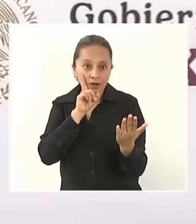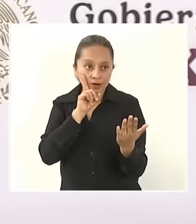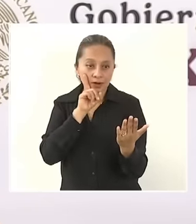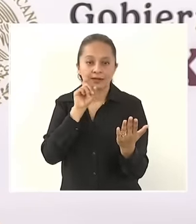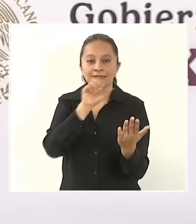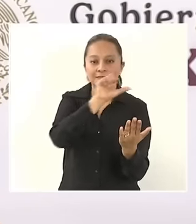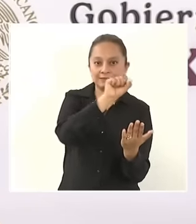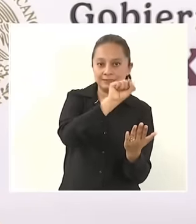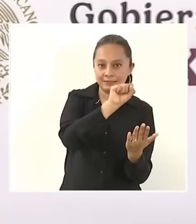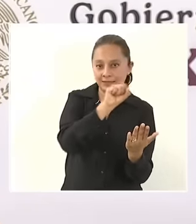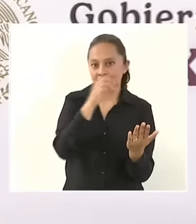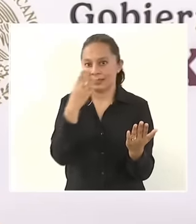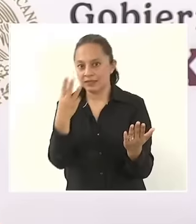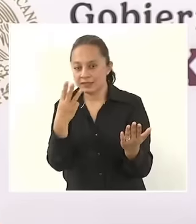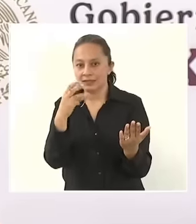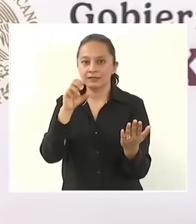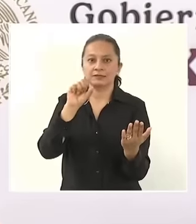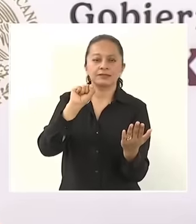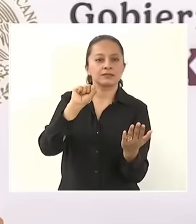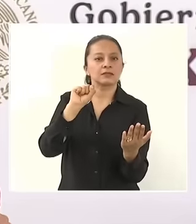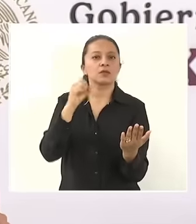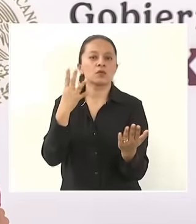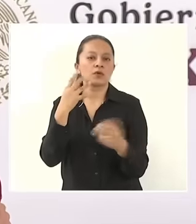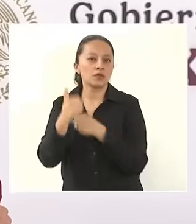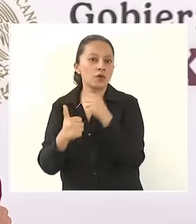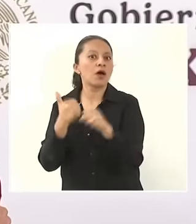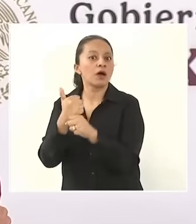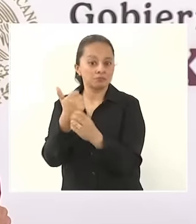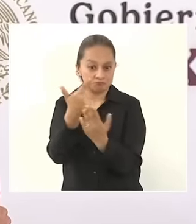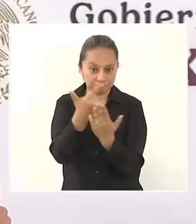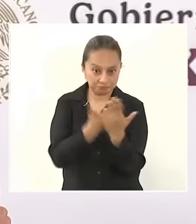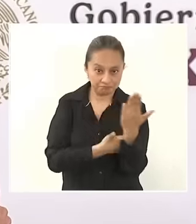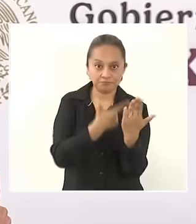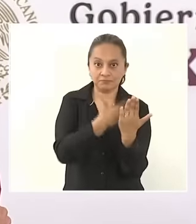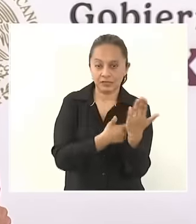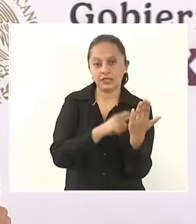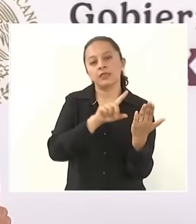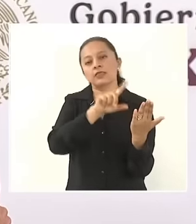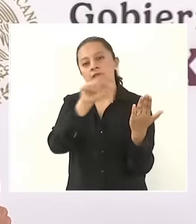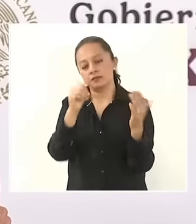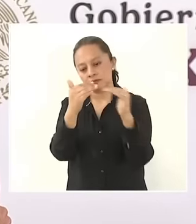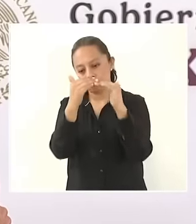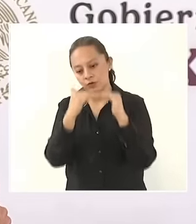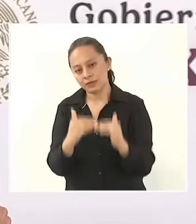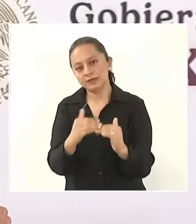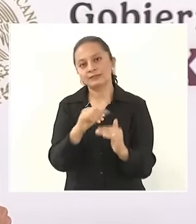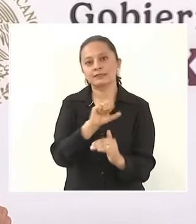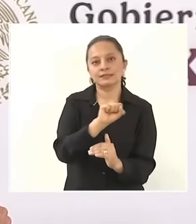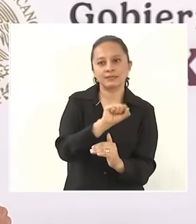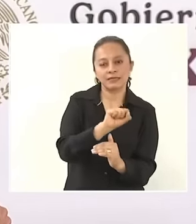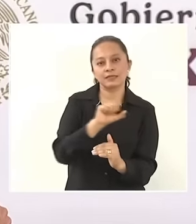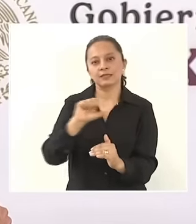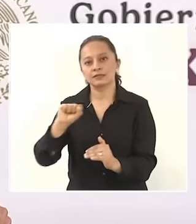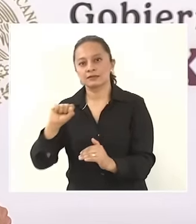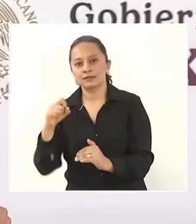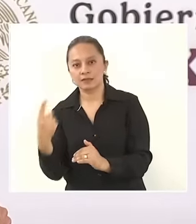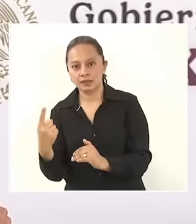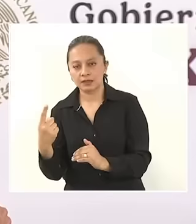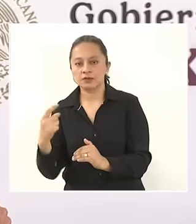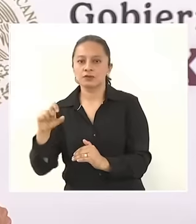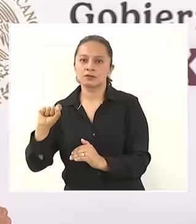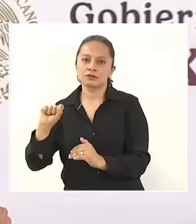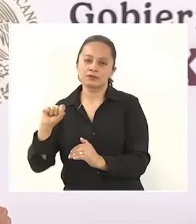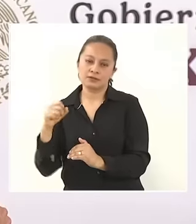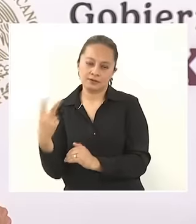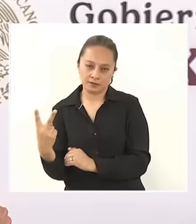de 63 y 64 y luego vamos a ir por 60, 61